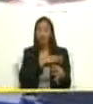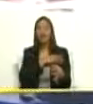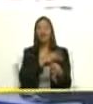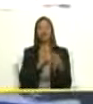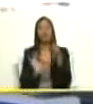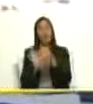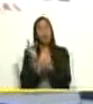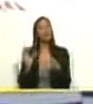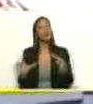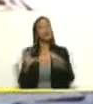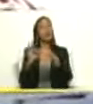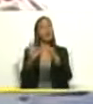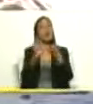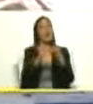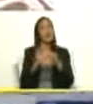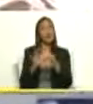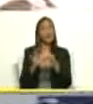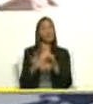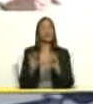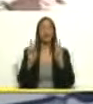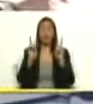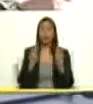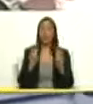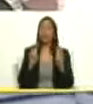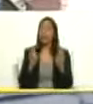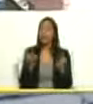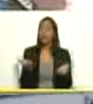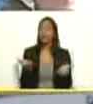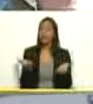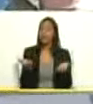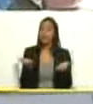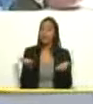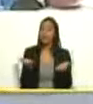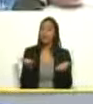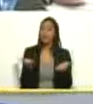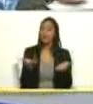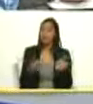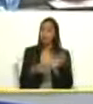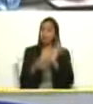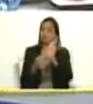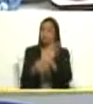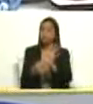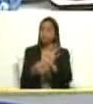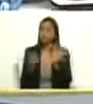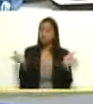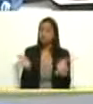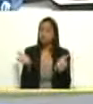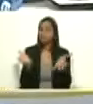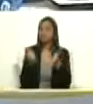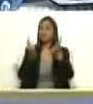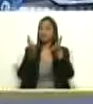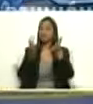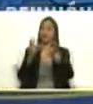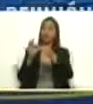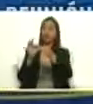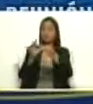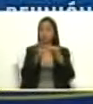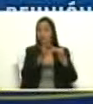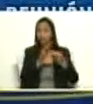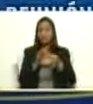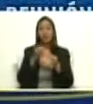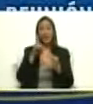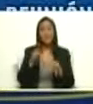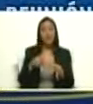nueva etapa y desplegar con la maravillosa fuerza del pueblo en unión Cívico militar